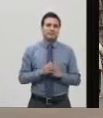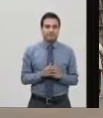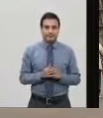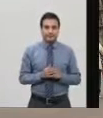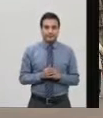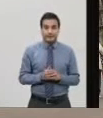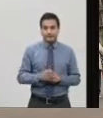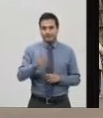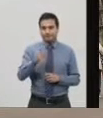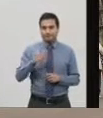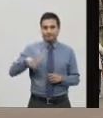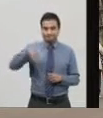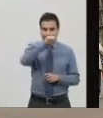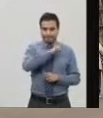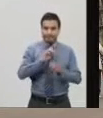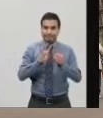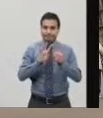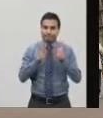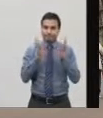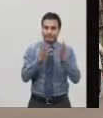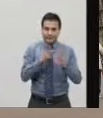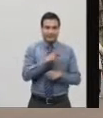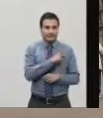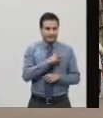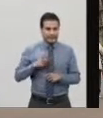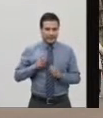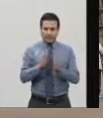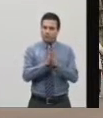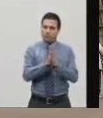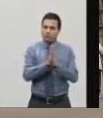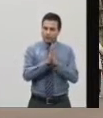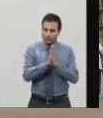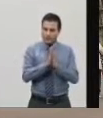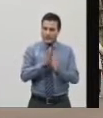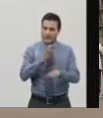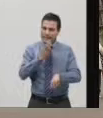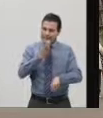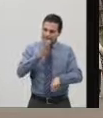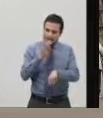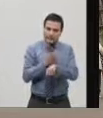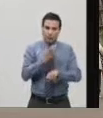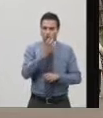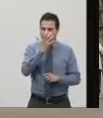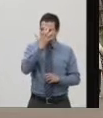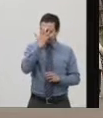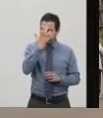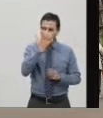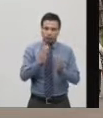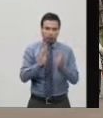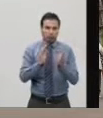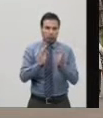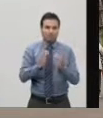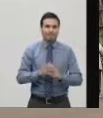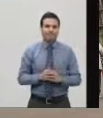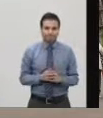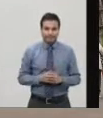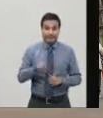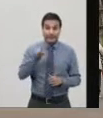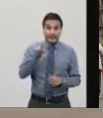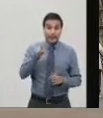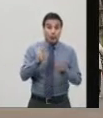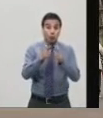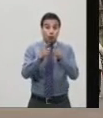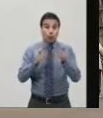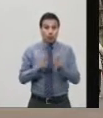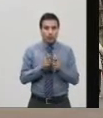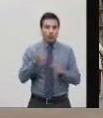General, es el momento de propiciar un castigo ejemplar que verdaderamente siembre las entrañas de este partido